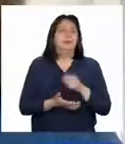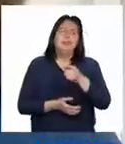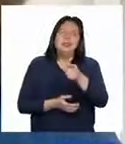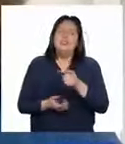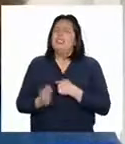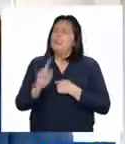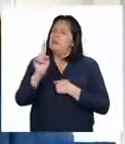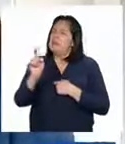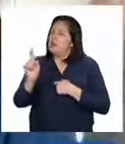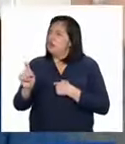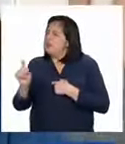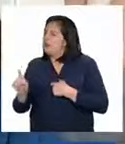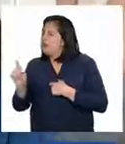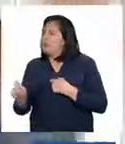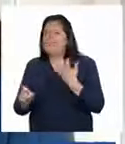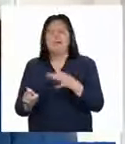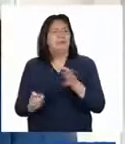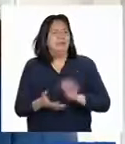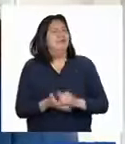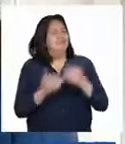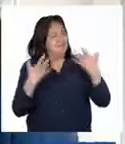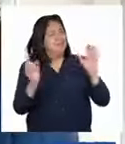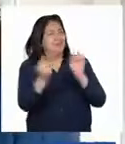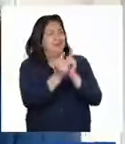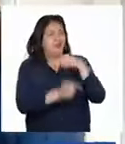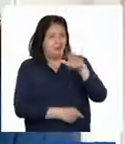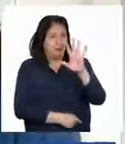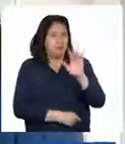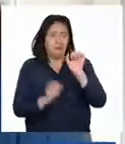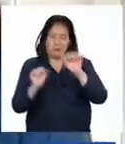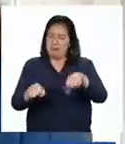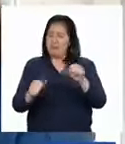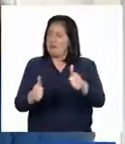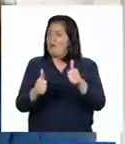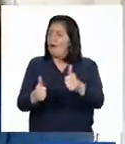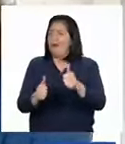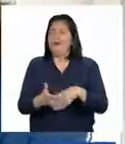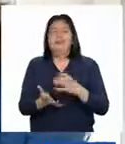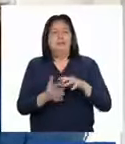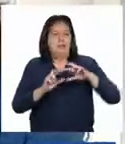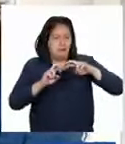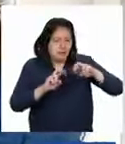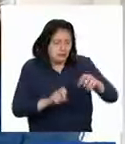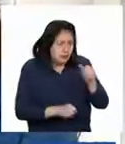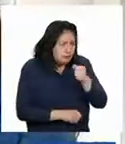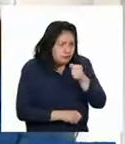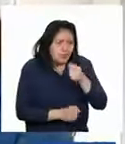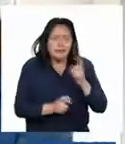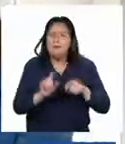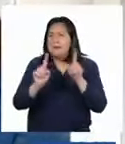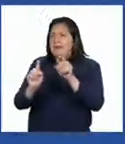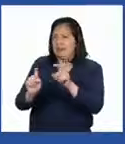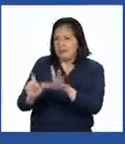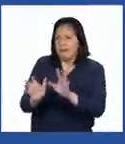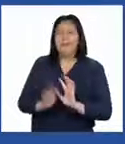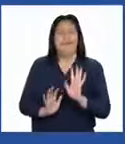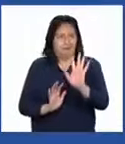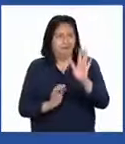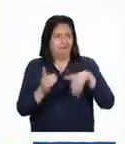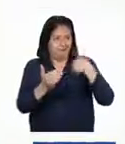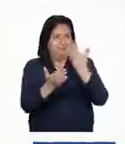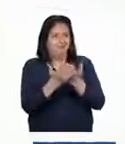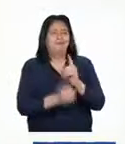hacerse preguntas todo el tiempo. Ya nos vemos. Van a tener muchas cosas para investigar y preguntarse. Nos